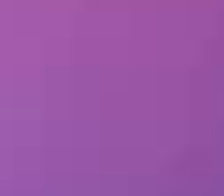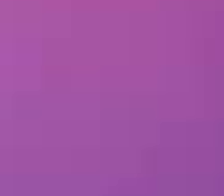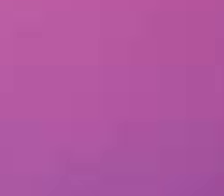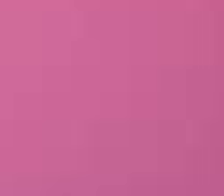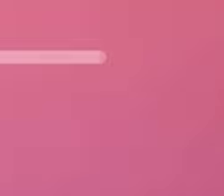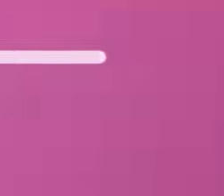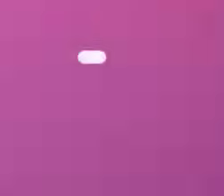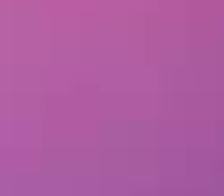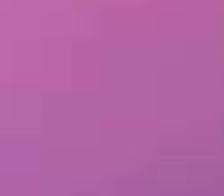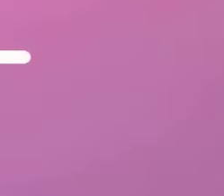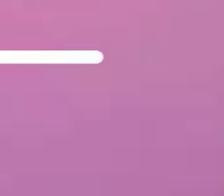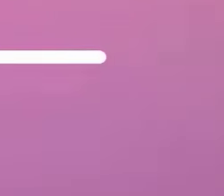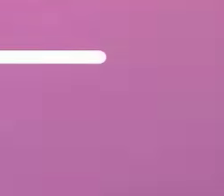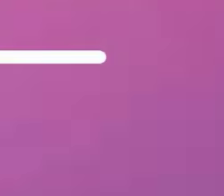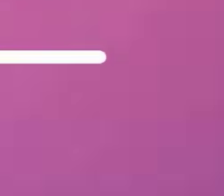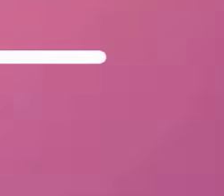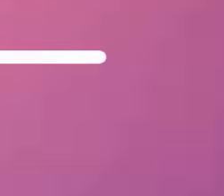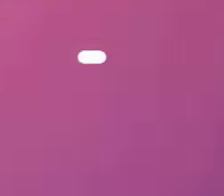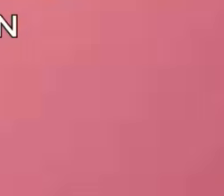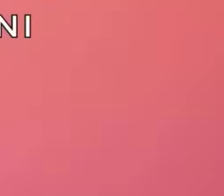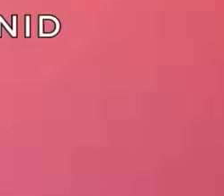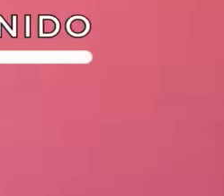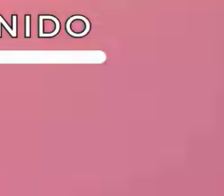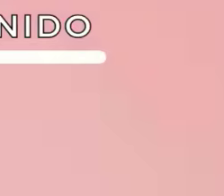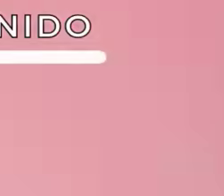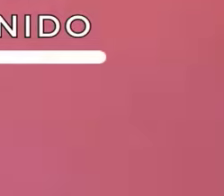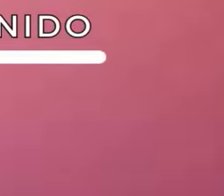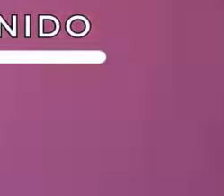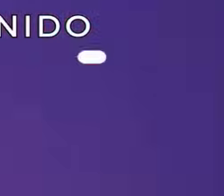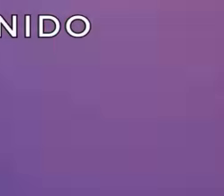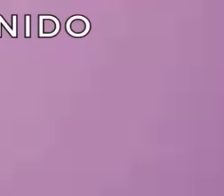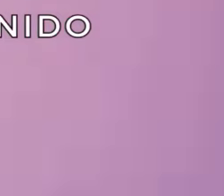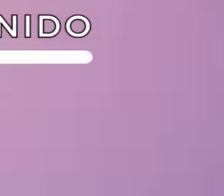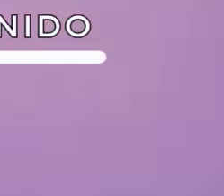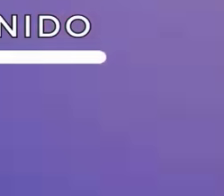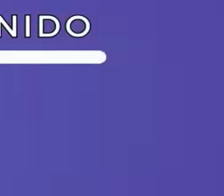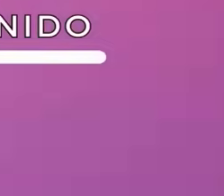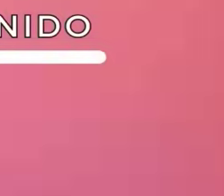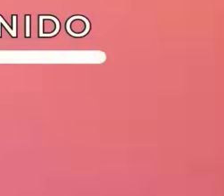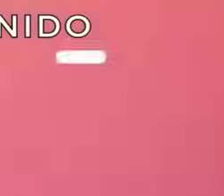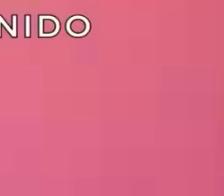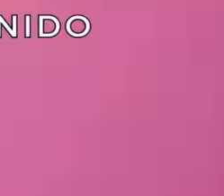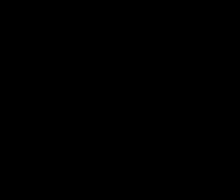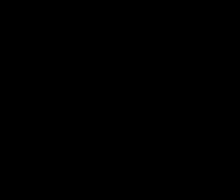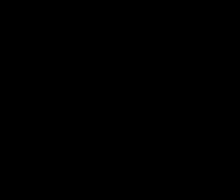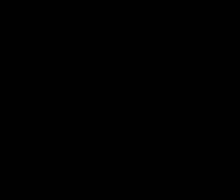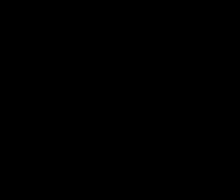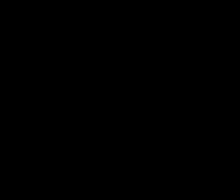compártelo, comenta y por supuesto darle like. Nos vemos en el siguiente video.